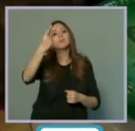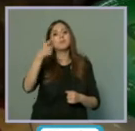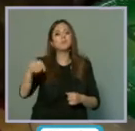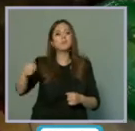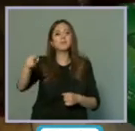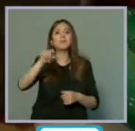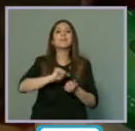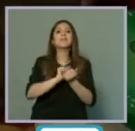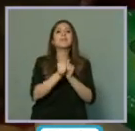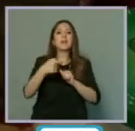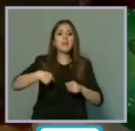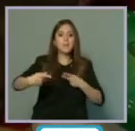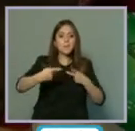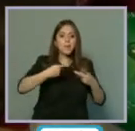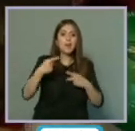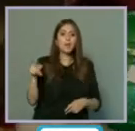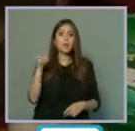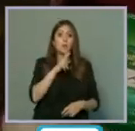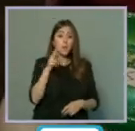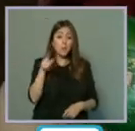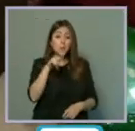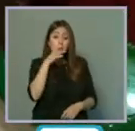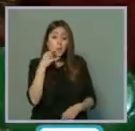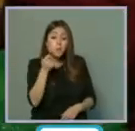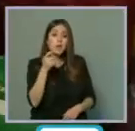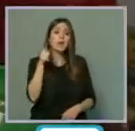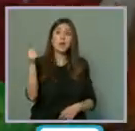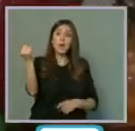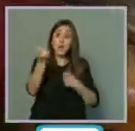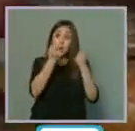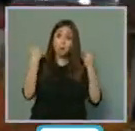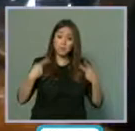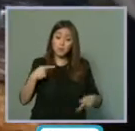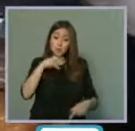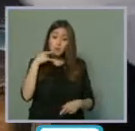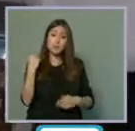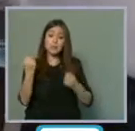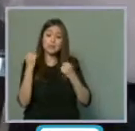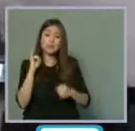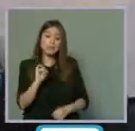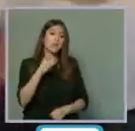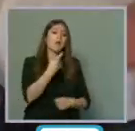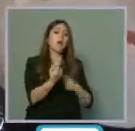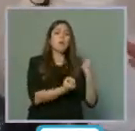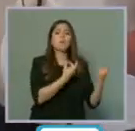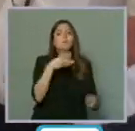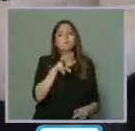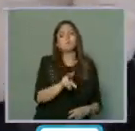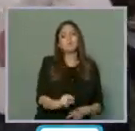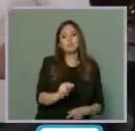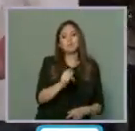esta hacemos aquí. Y no pica. Pica, para rusos pica, pero para mexicanos no mucho. Ahí se usa allá en